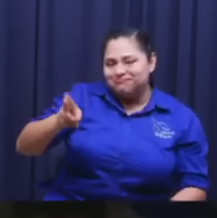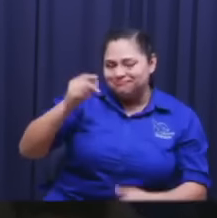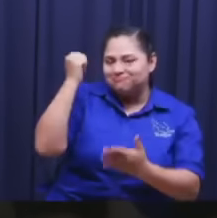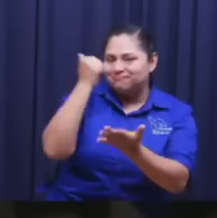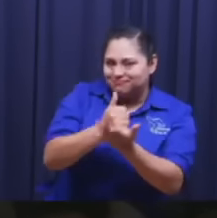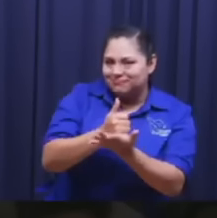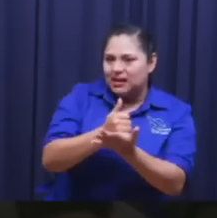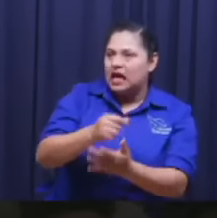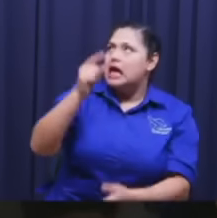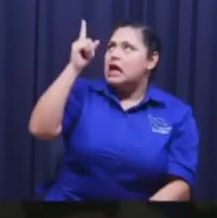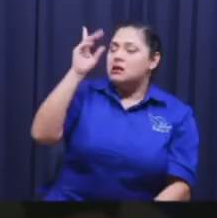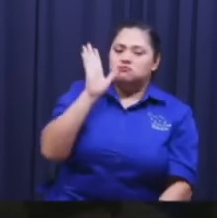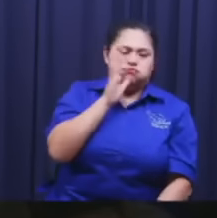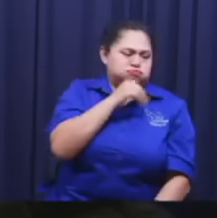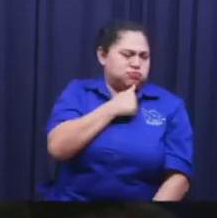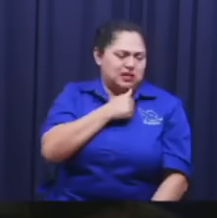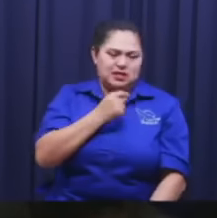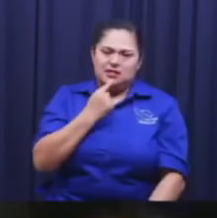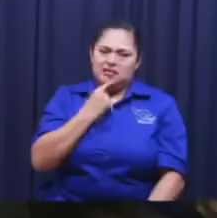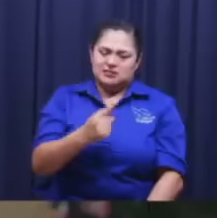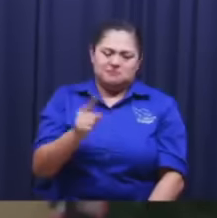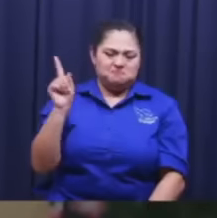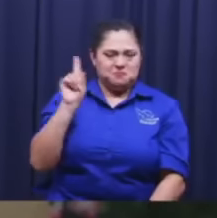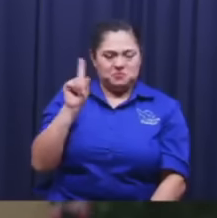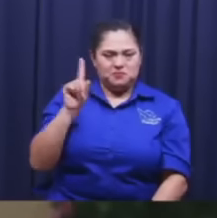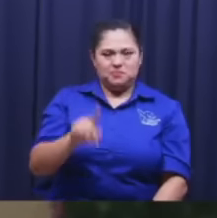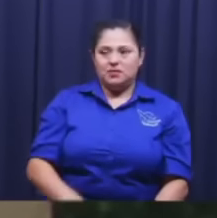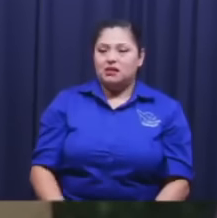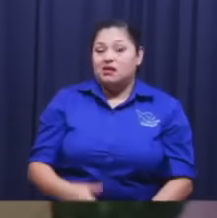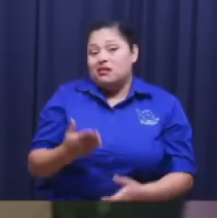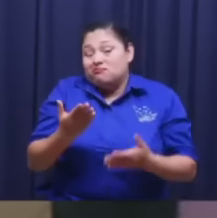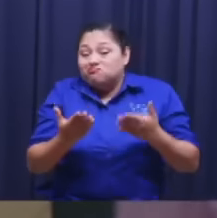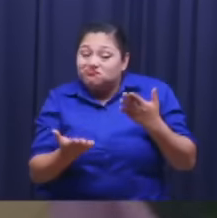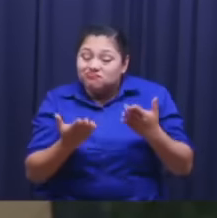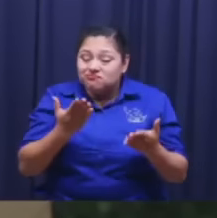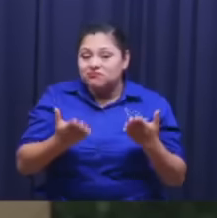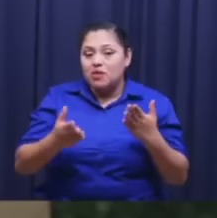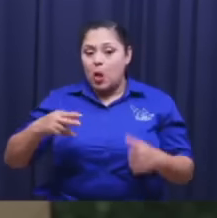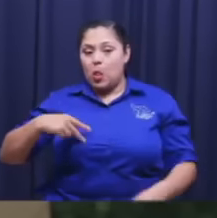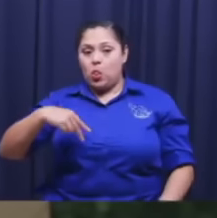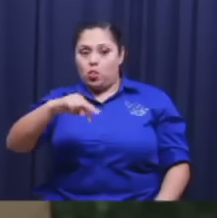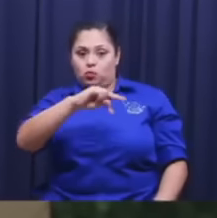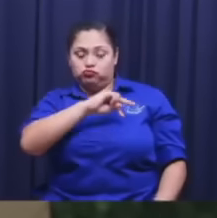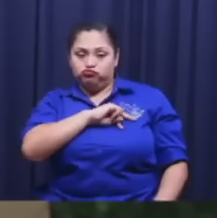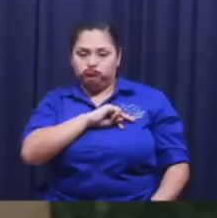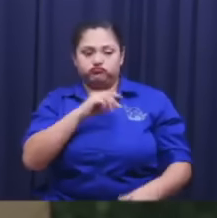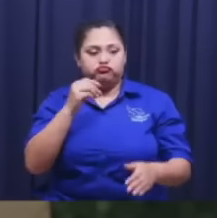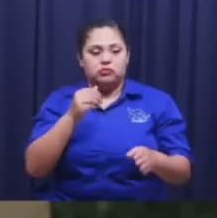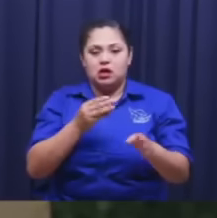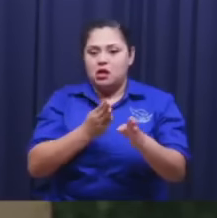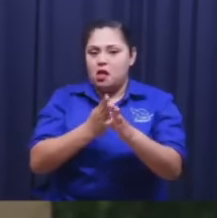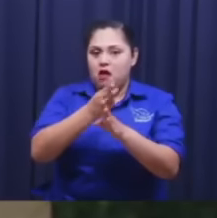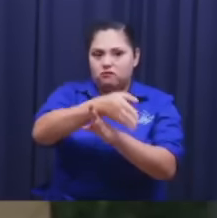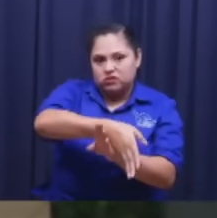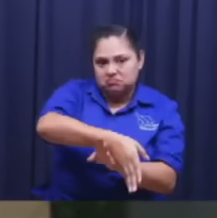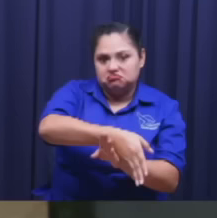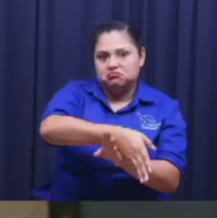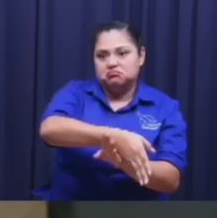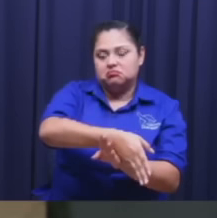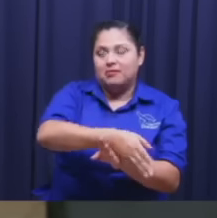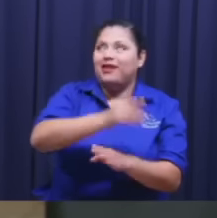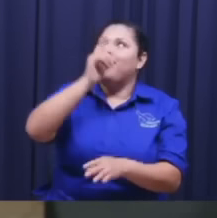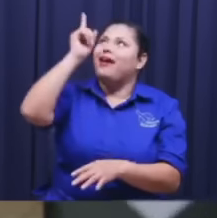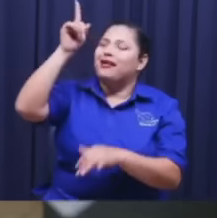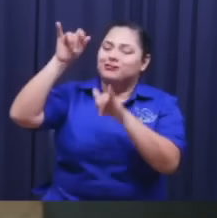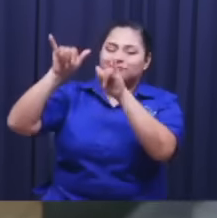Él no puede negarse a sí mismo. Y aunque nosotros seamos fieles, infieles,